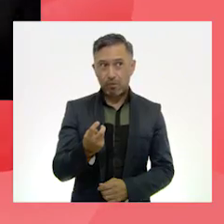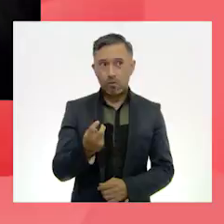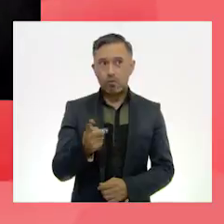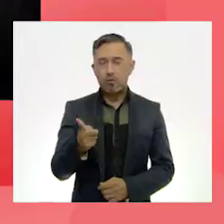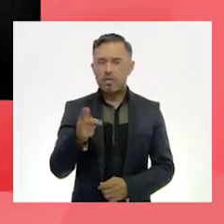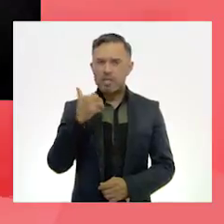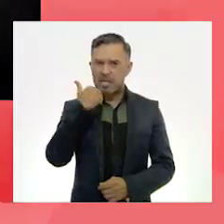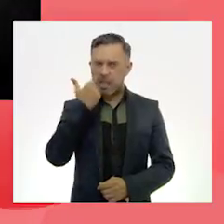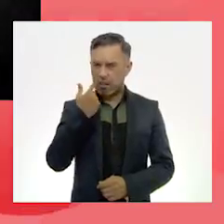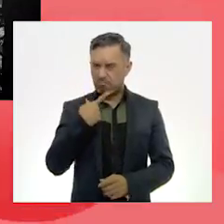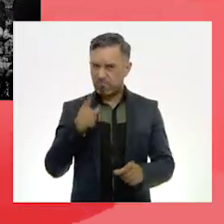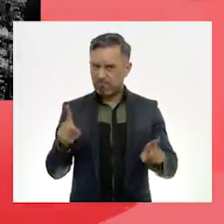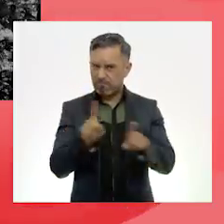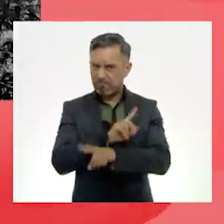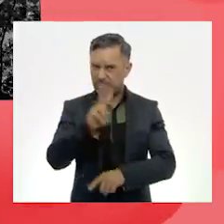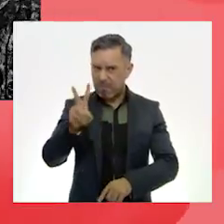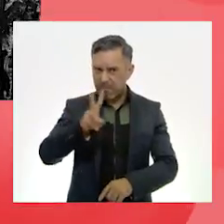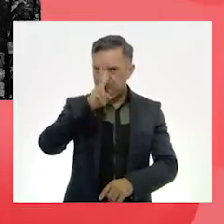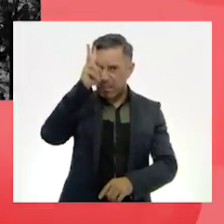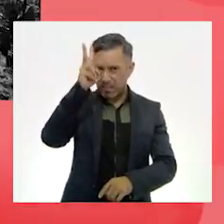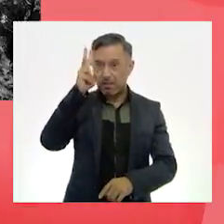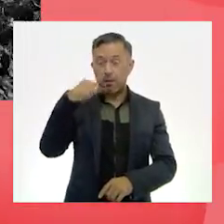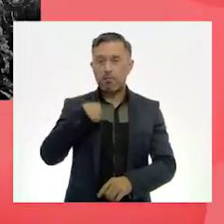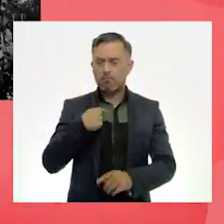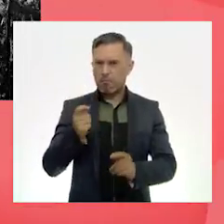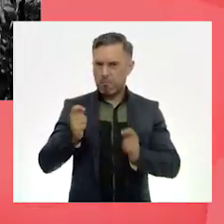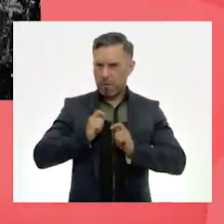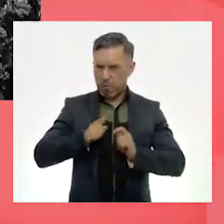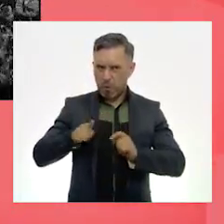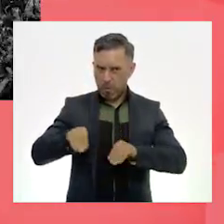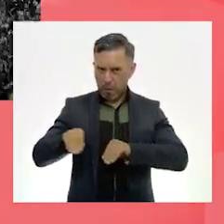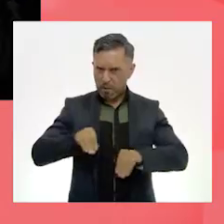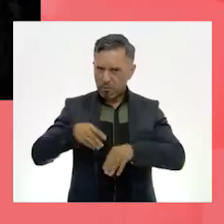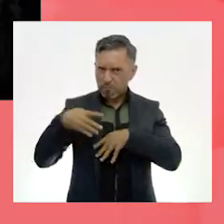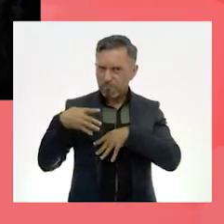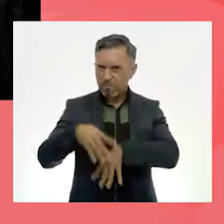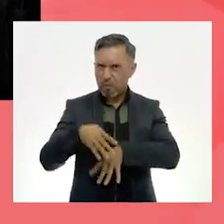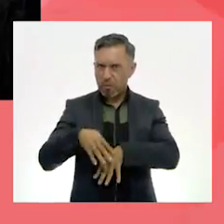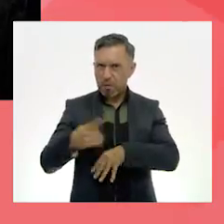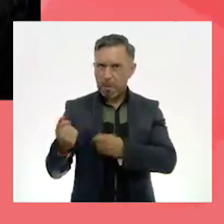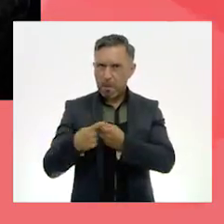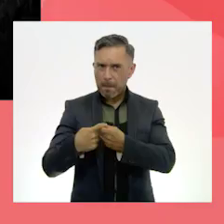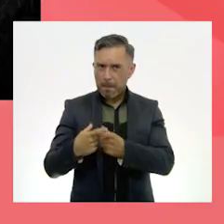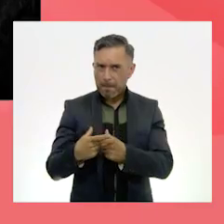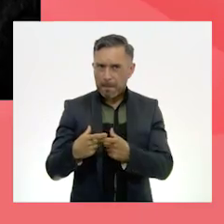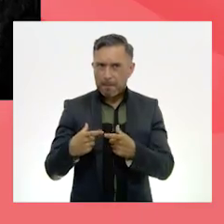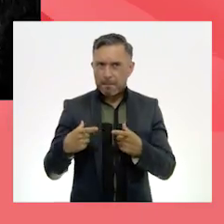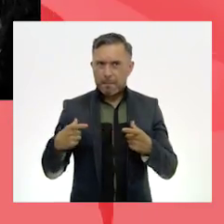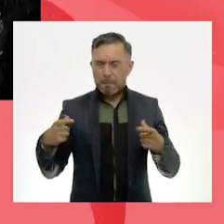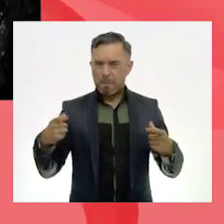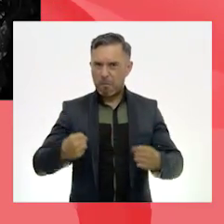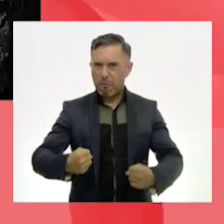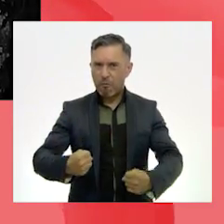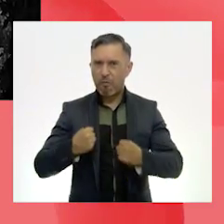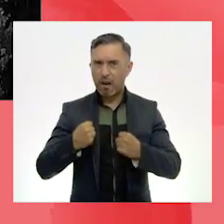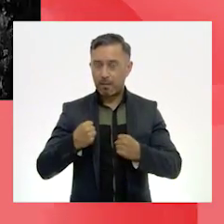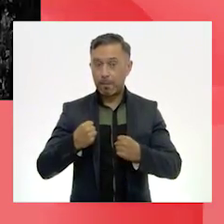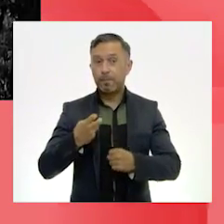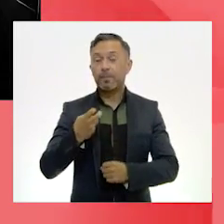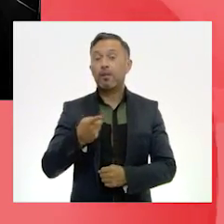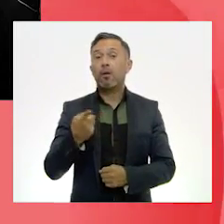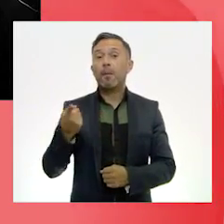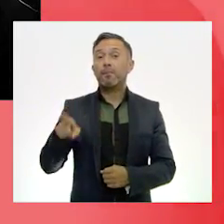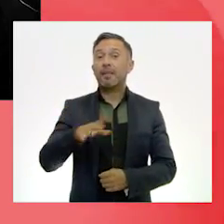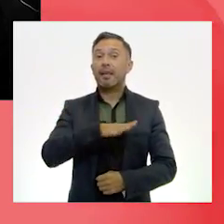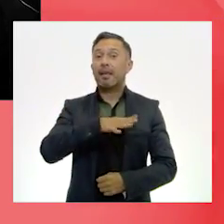alianza para fortalecer su movimiento. Por ende, mandó al general Gildardo